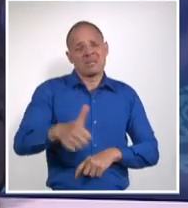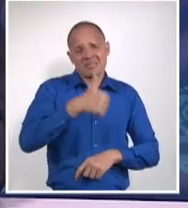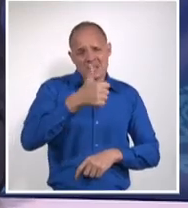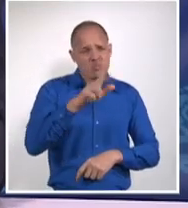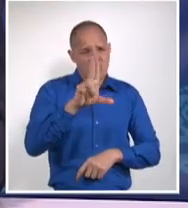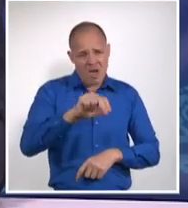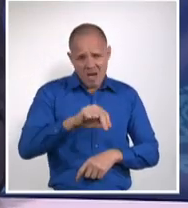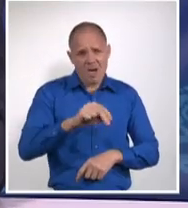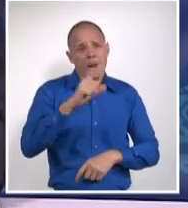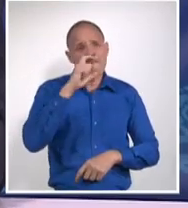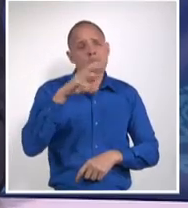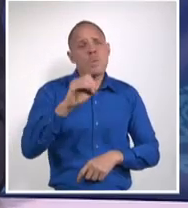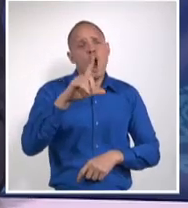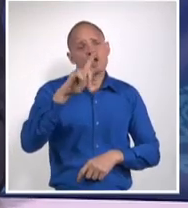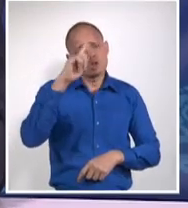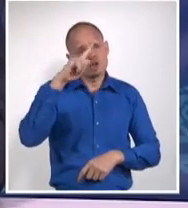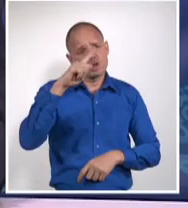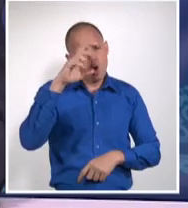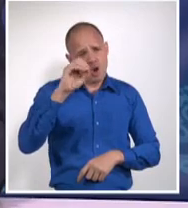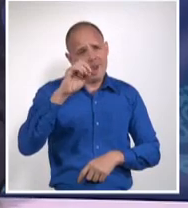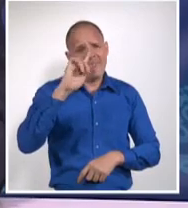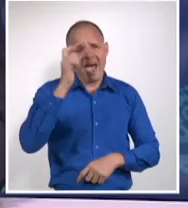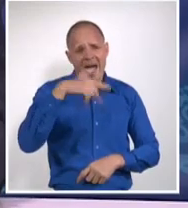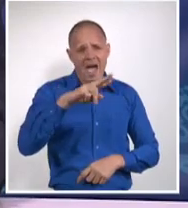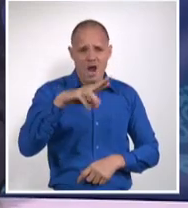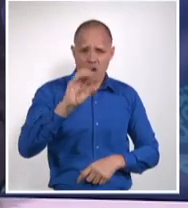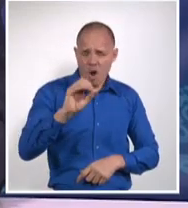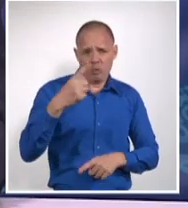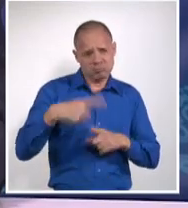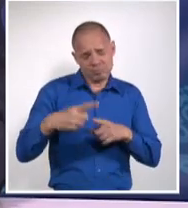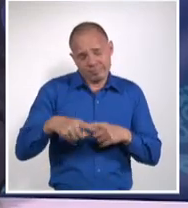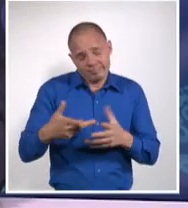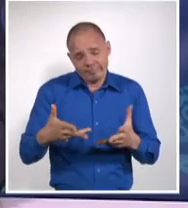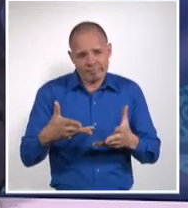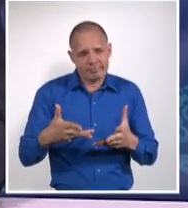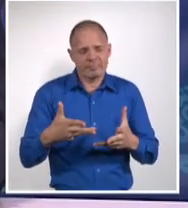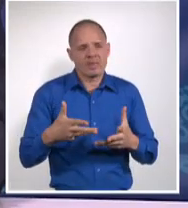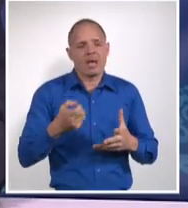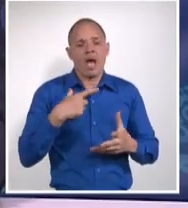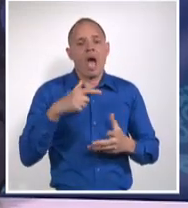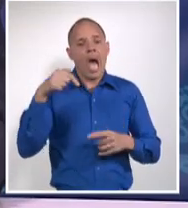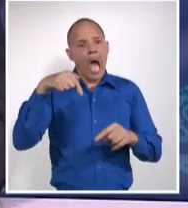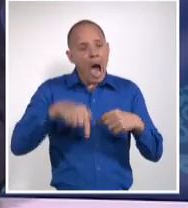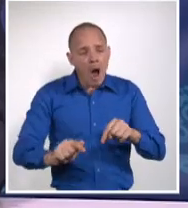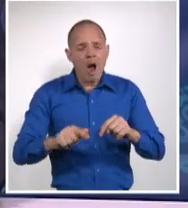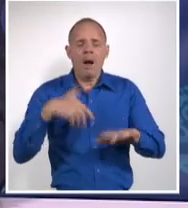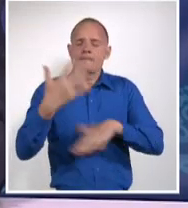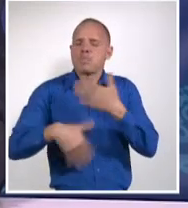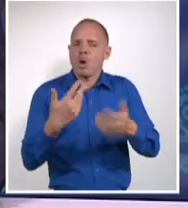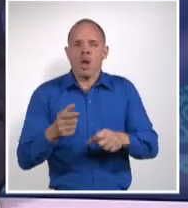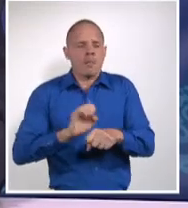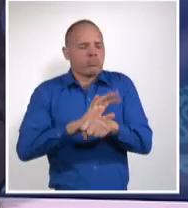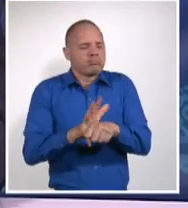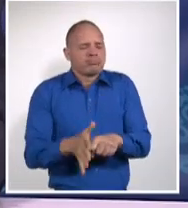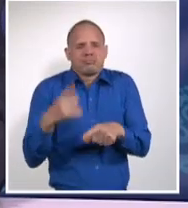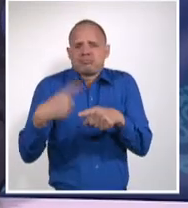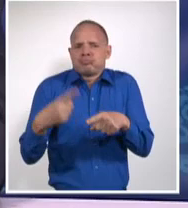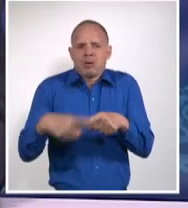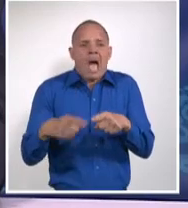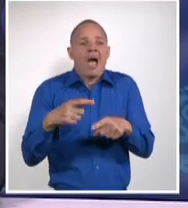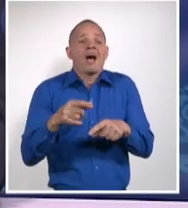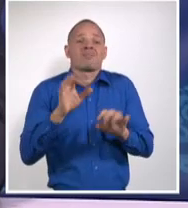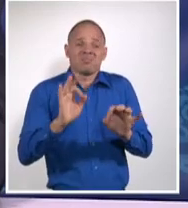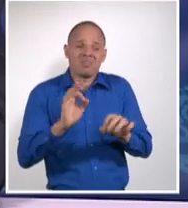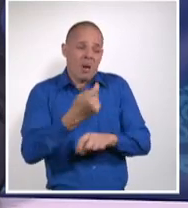en estos momentos de crisis por el coronavirus desafortunadamente de una manera más sufrida para nuestro pueblo todos